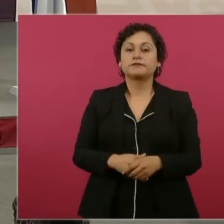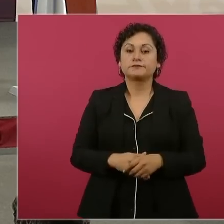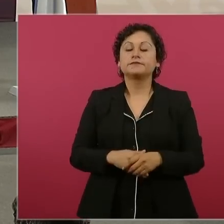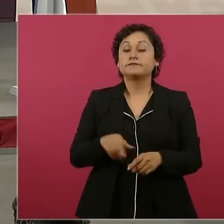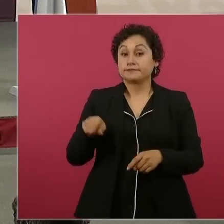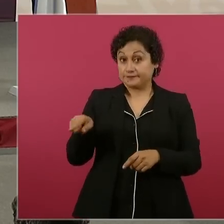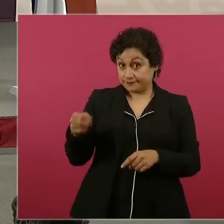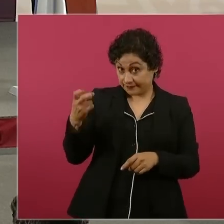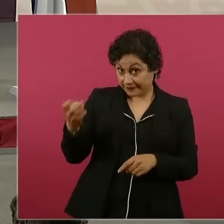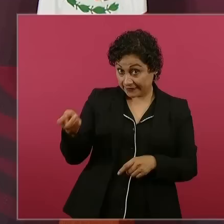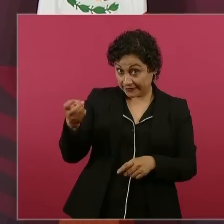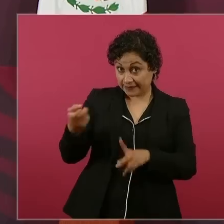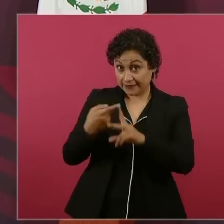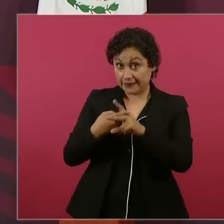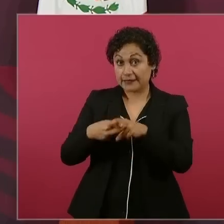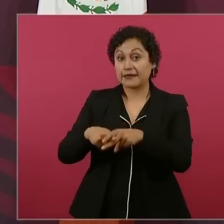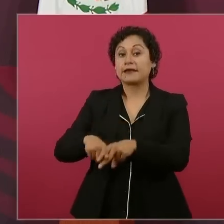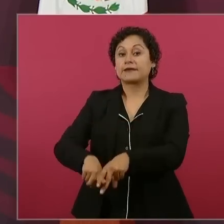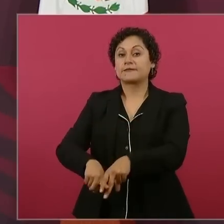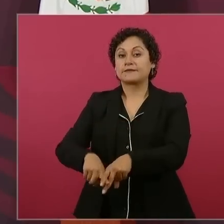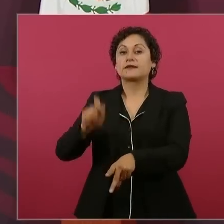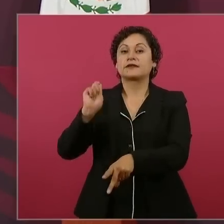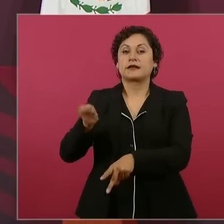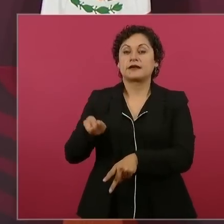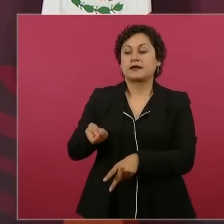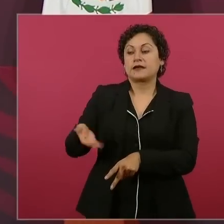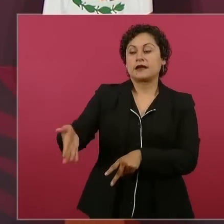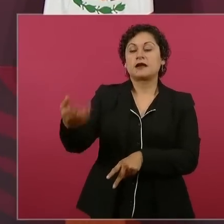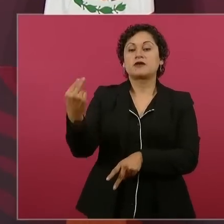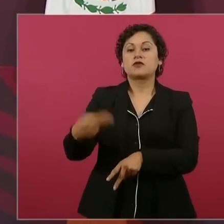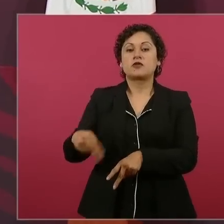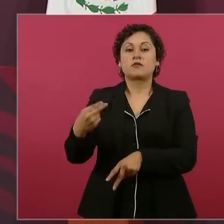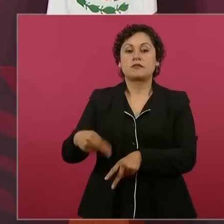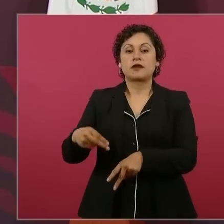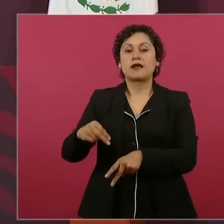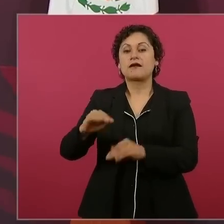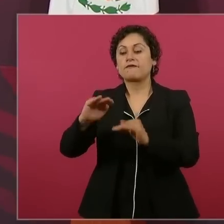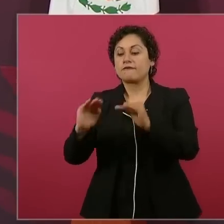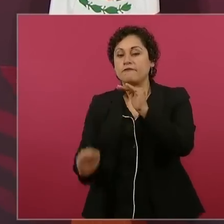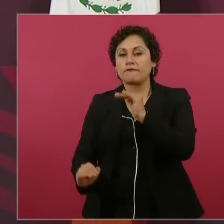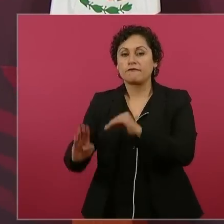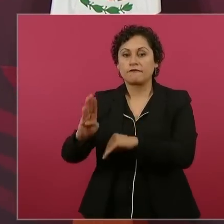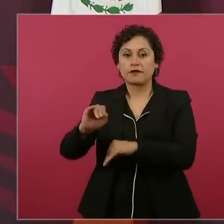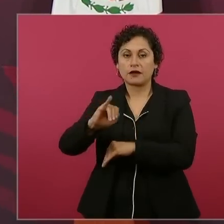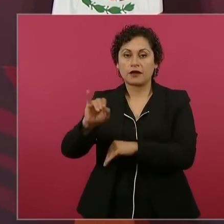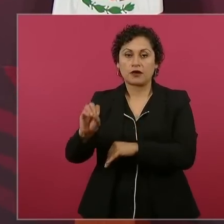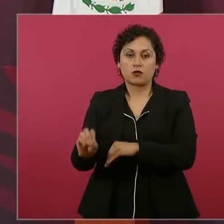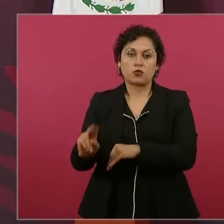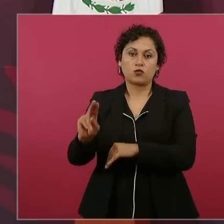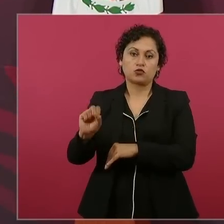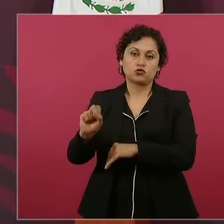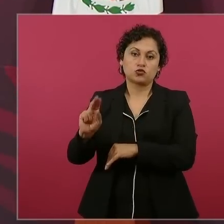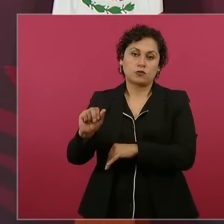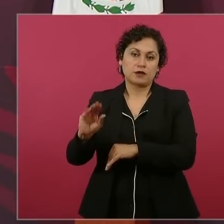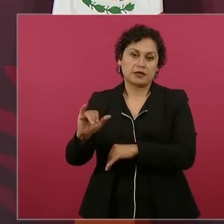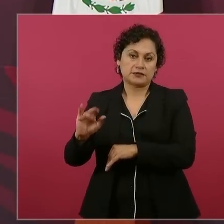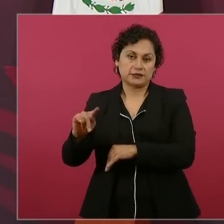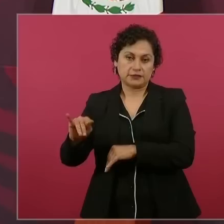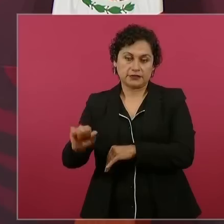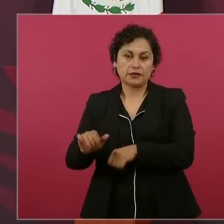ya es le llaman el Bajo Usumacinta, porque ya es navegable.